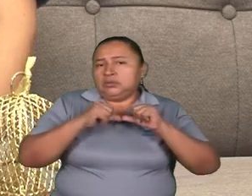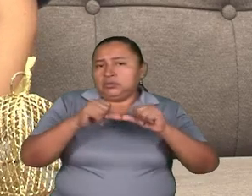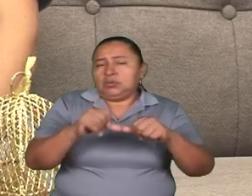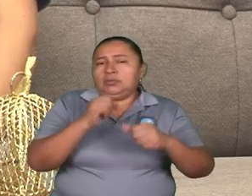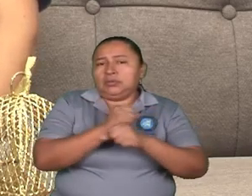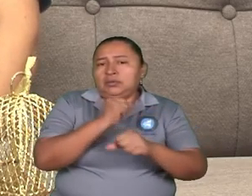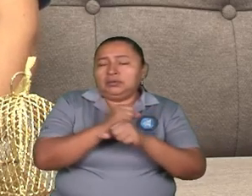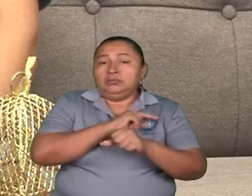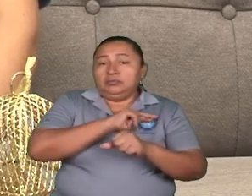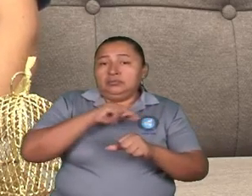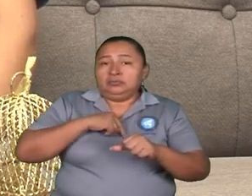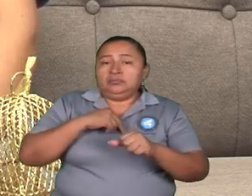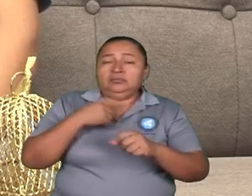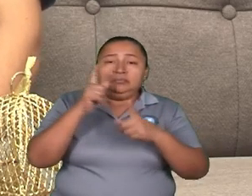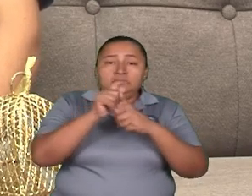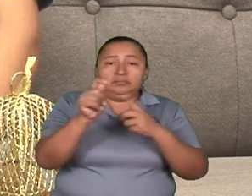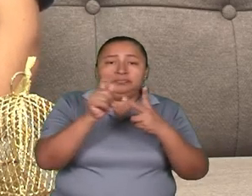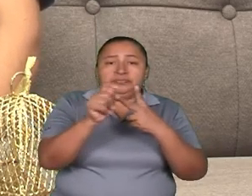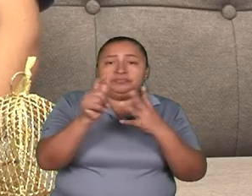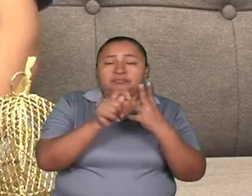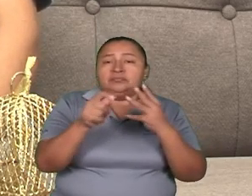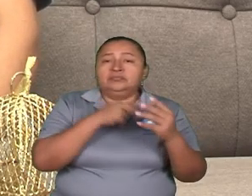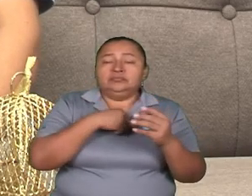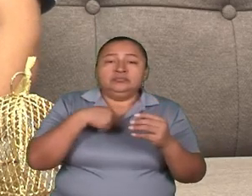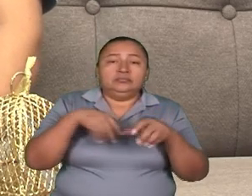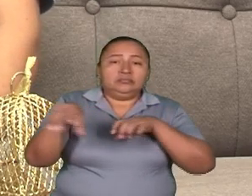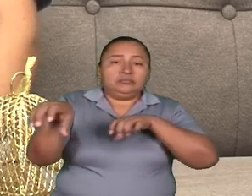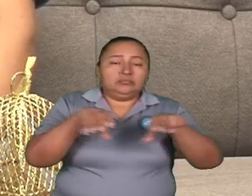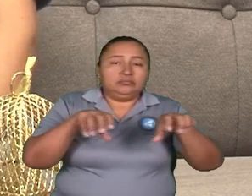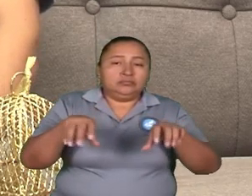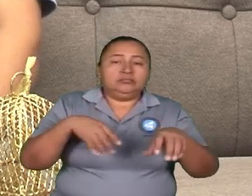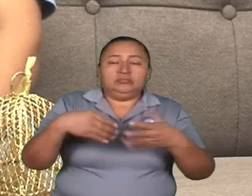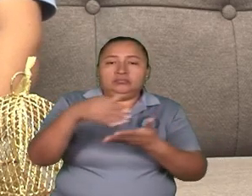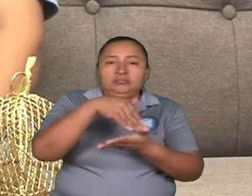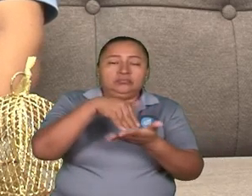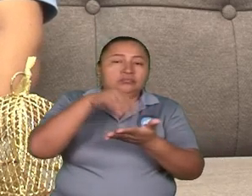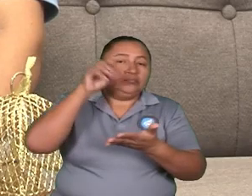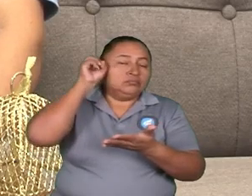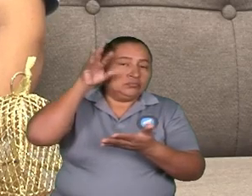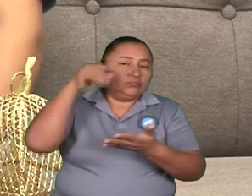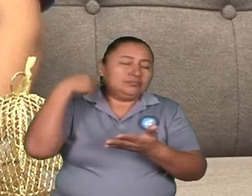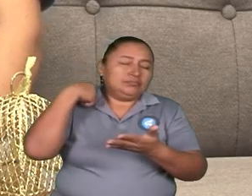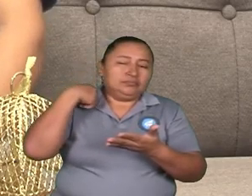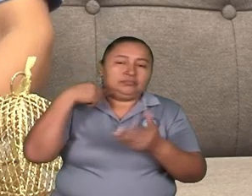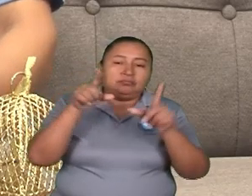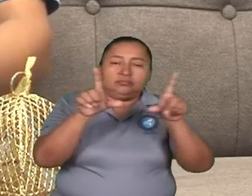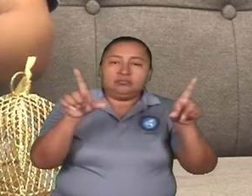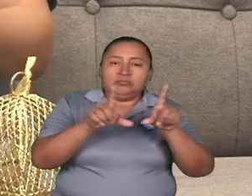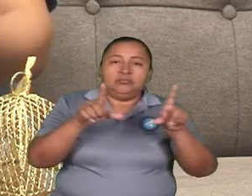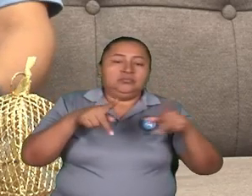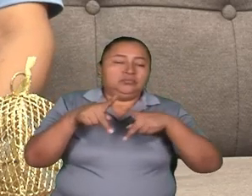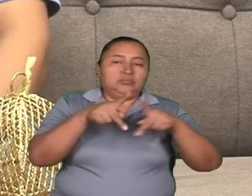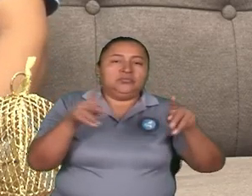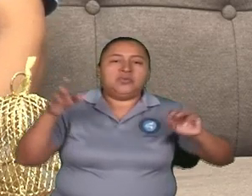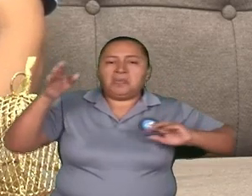para el primero de enero, estamos preparando actividades recreativas, ¿verdad? Con música,